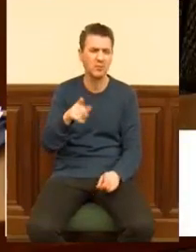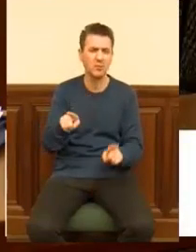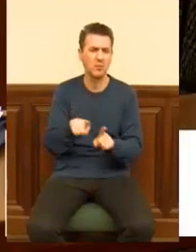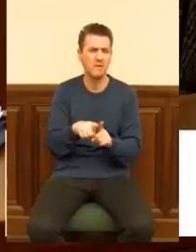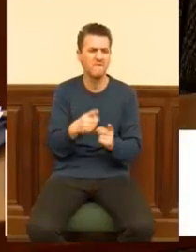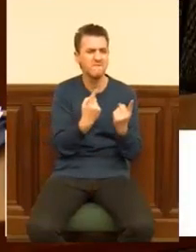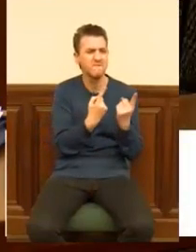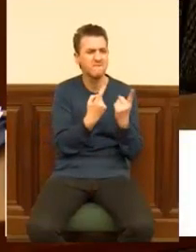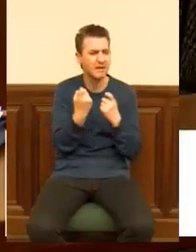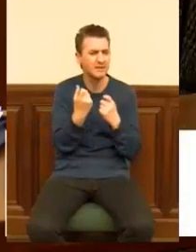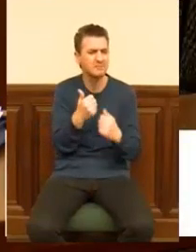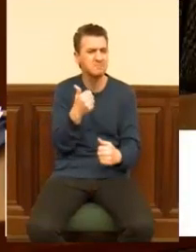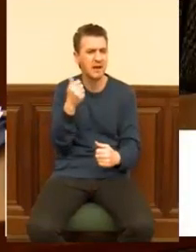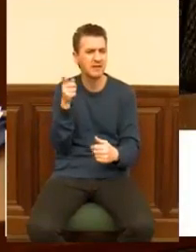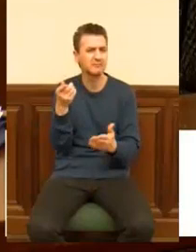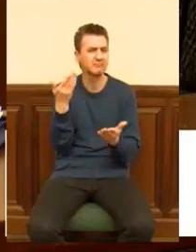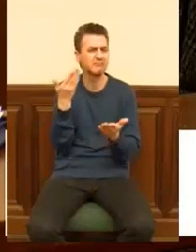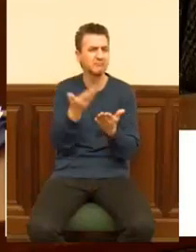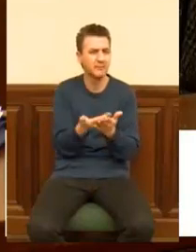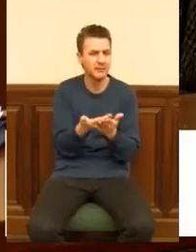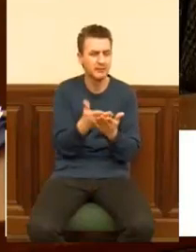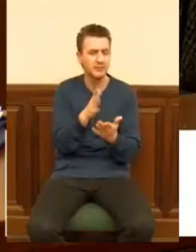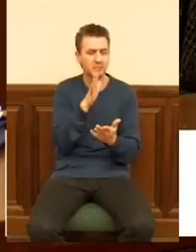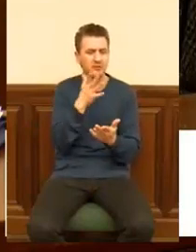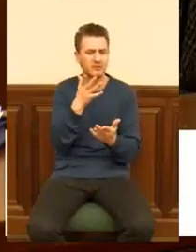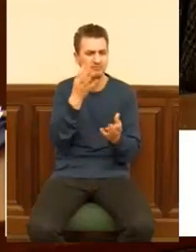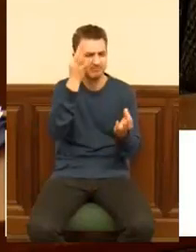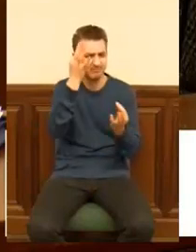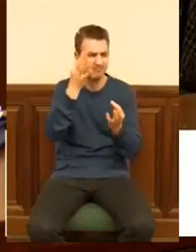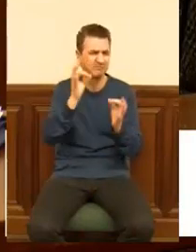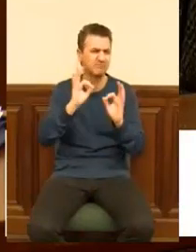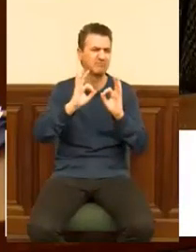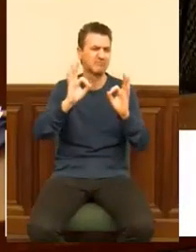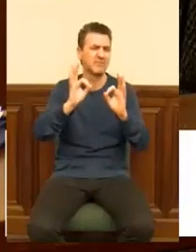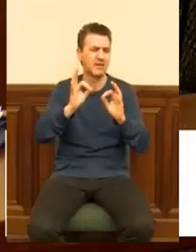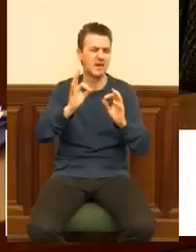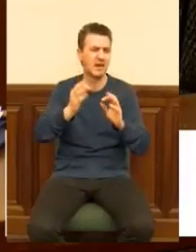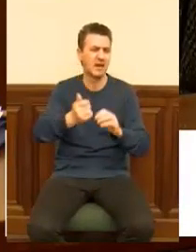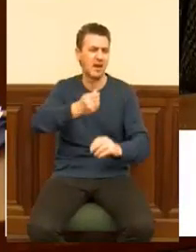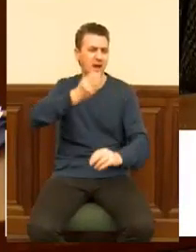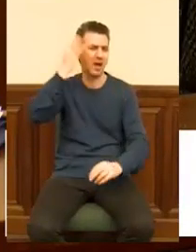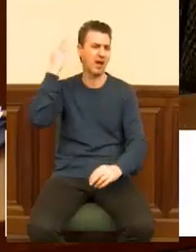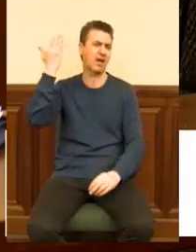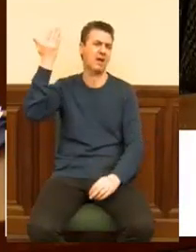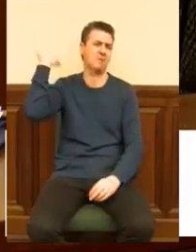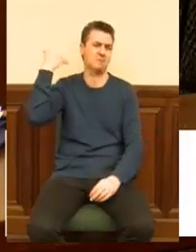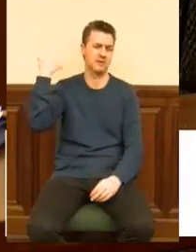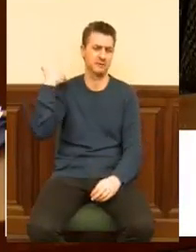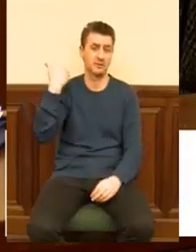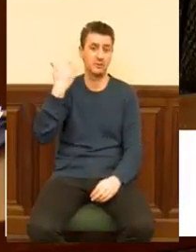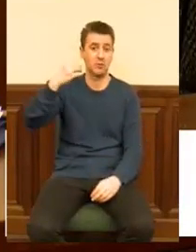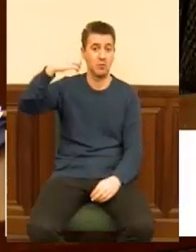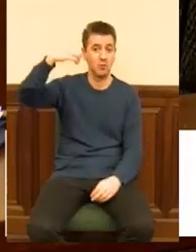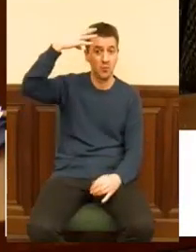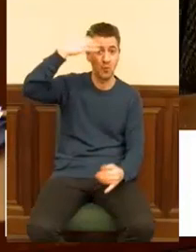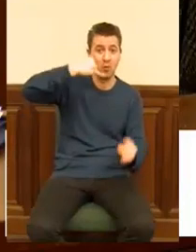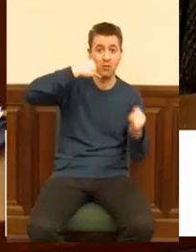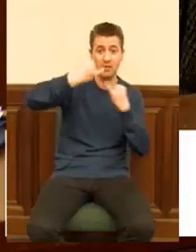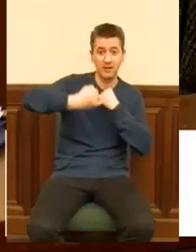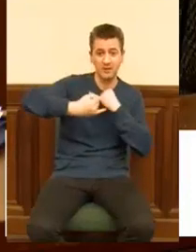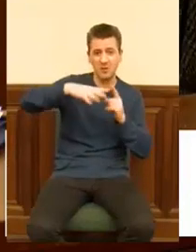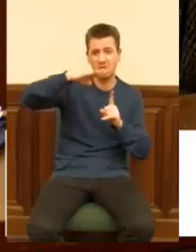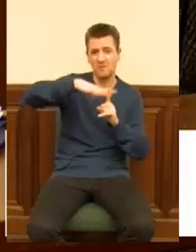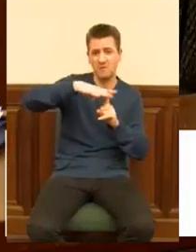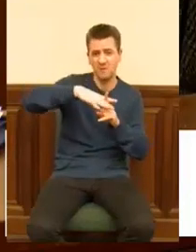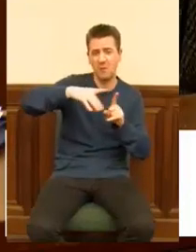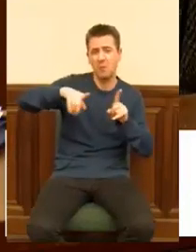su moción por no referirnos a cuestiones del pasado, porque es verdad que el problema de la luz eléctrica, del precio de la factura de la luz, pues